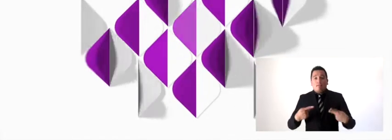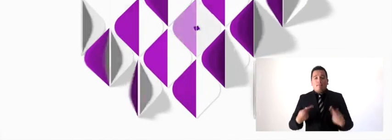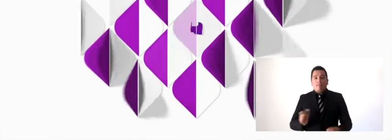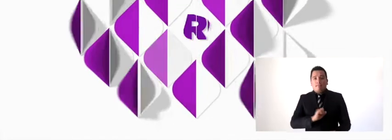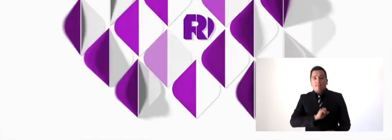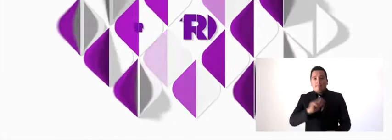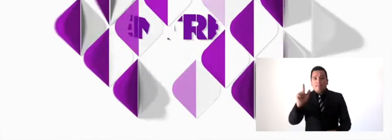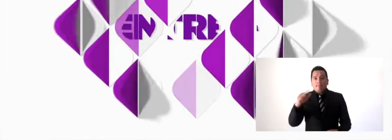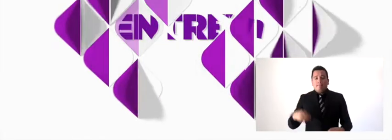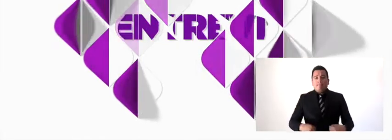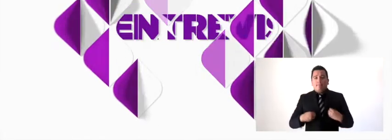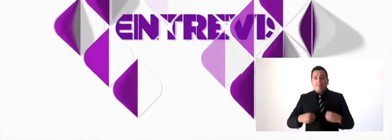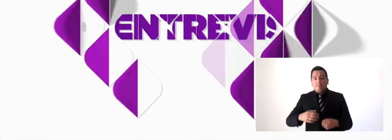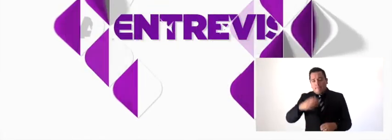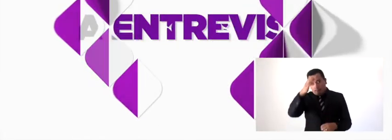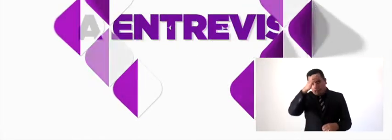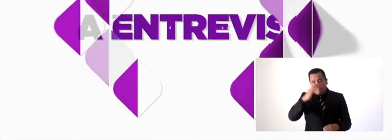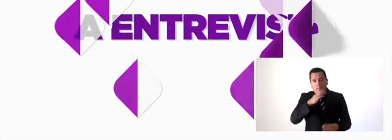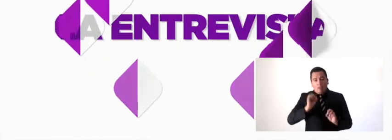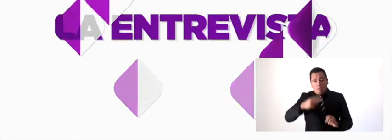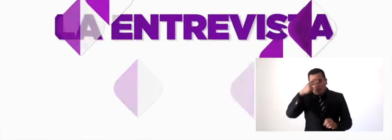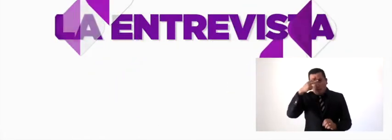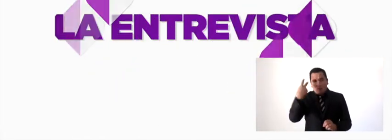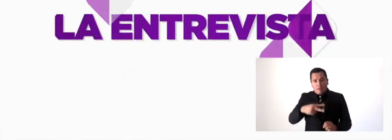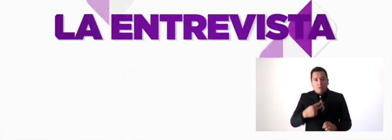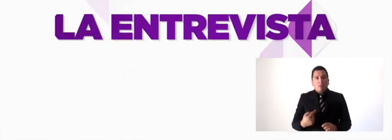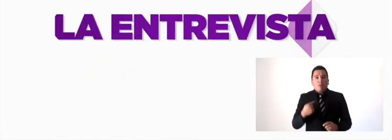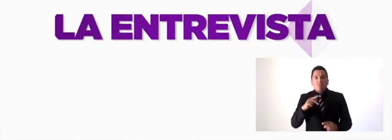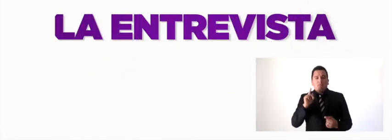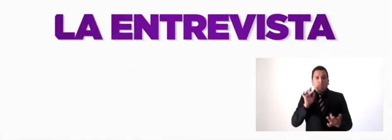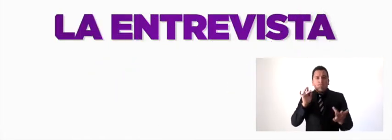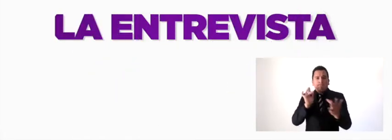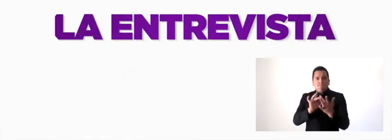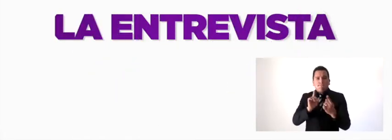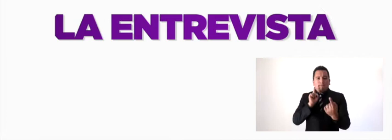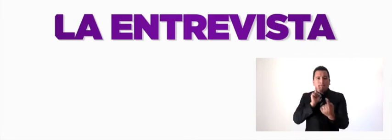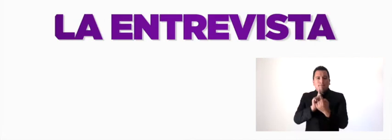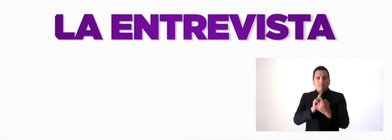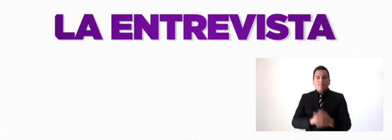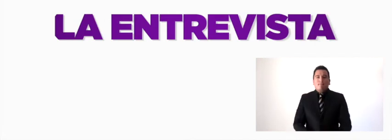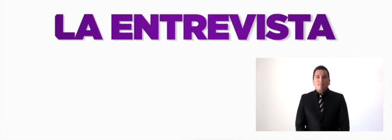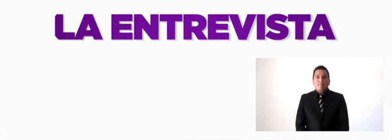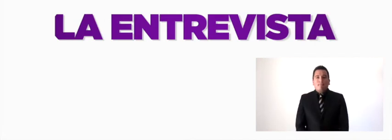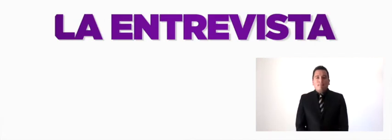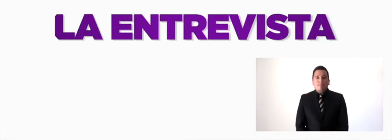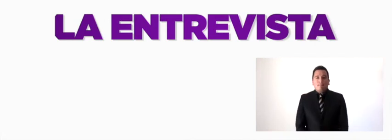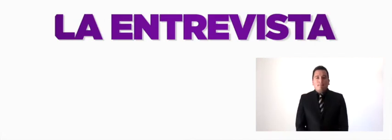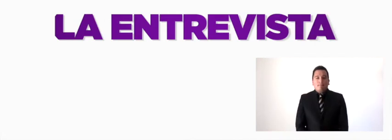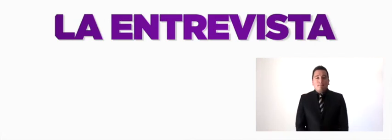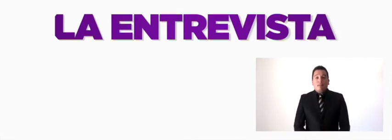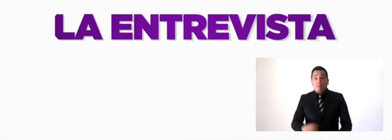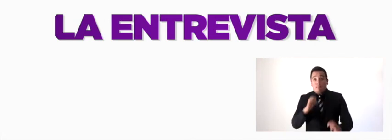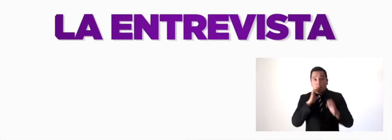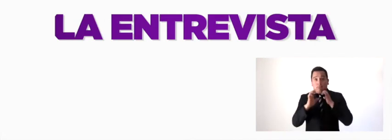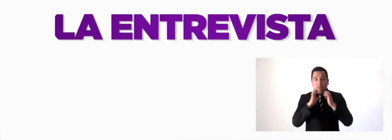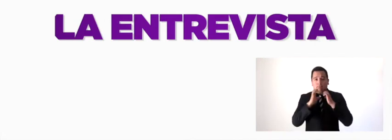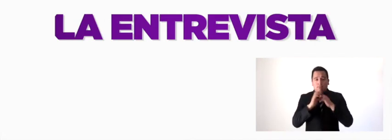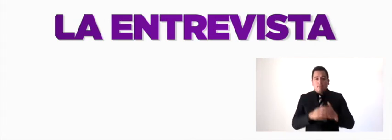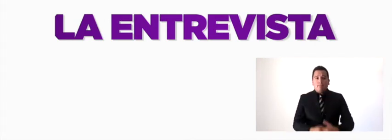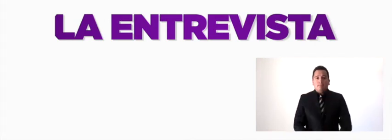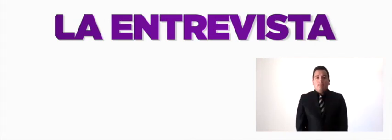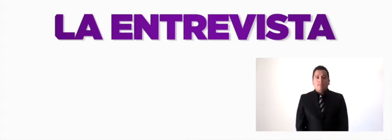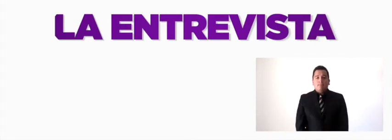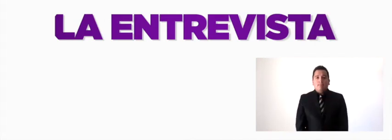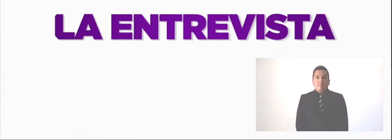Protagonistas de la vida democrática de Coahuila y de México en comunicación directa con usted. La entrevista.